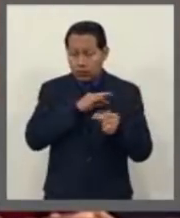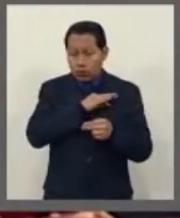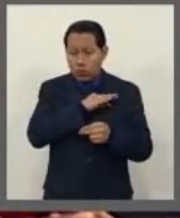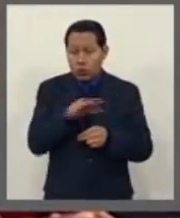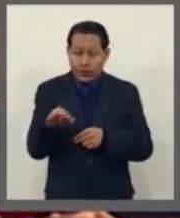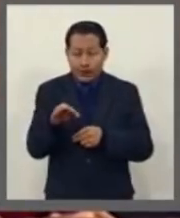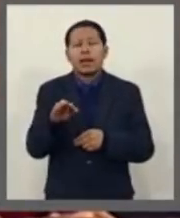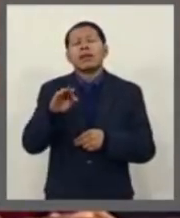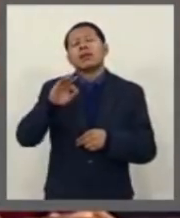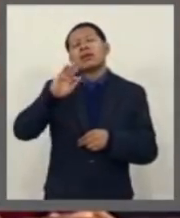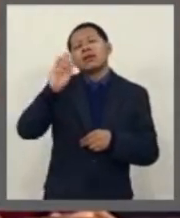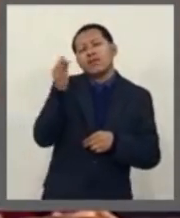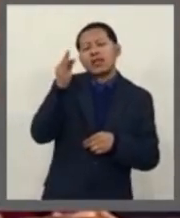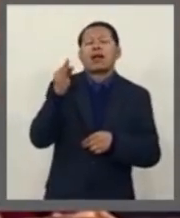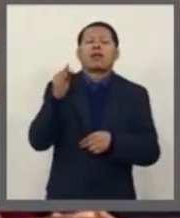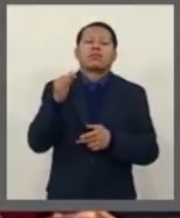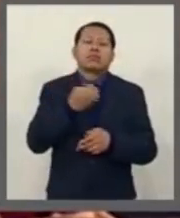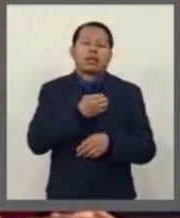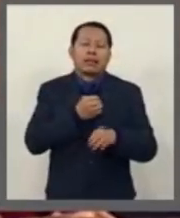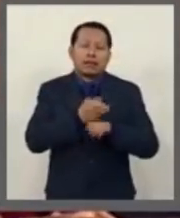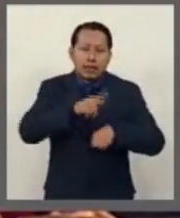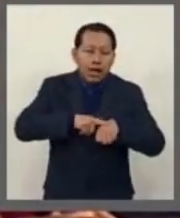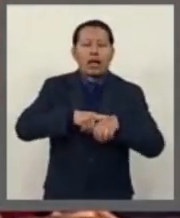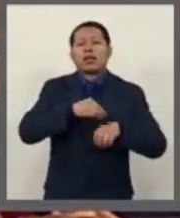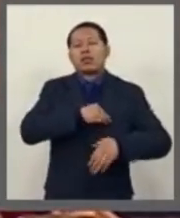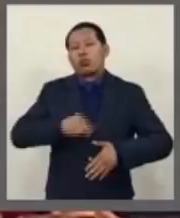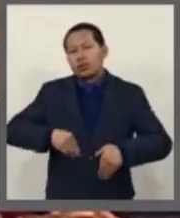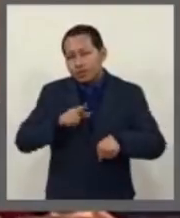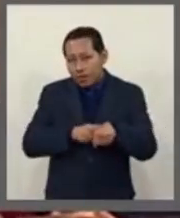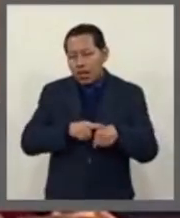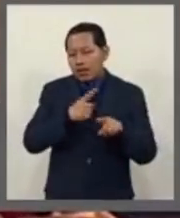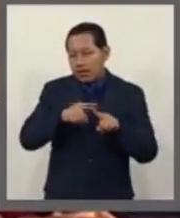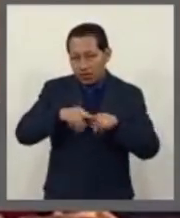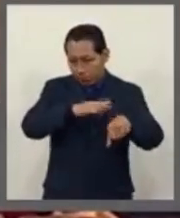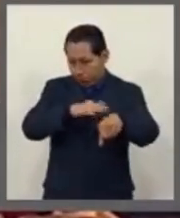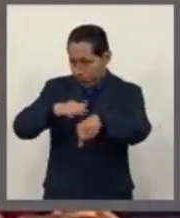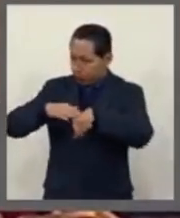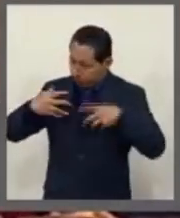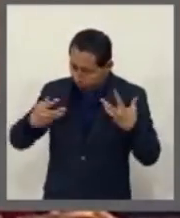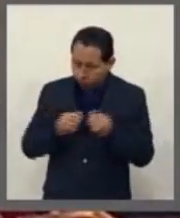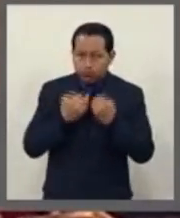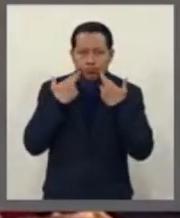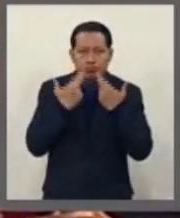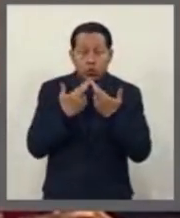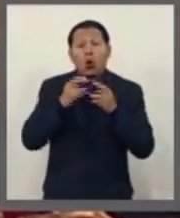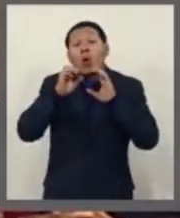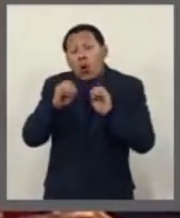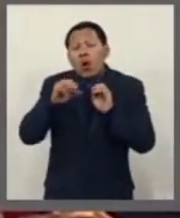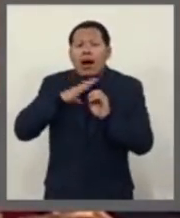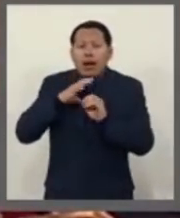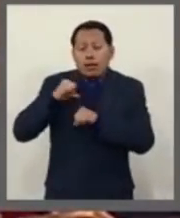el Llamar a reunión Cuando lo estime conveniente a las autoridades federales estatales